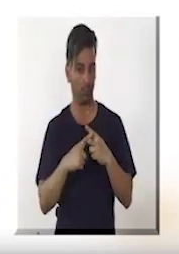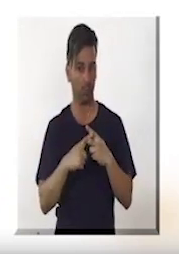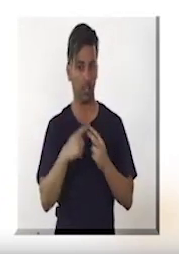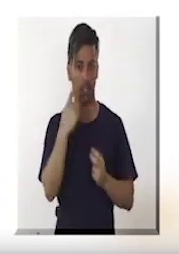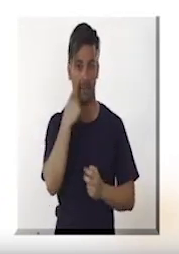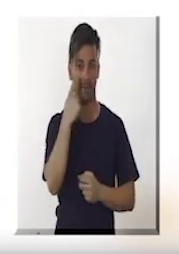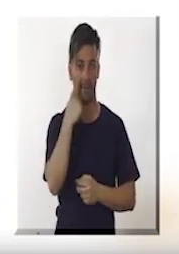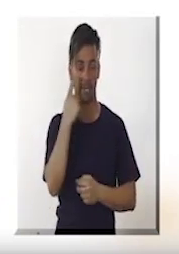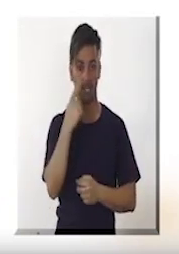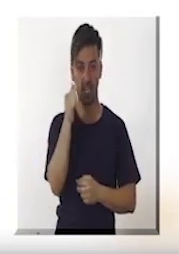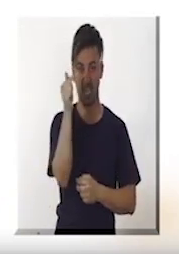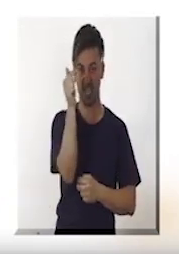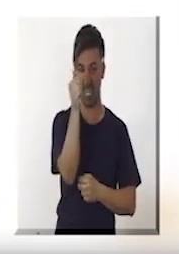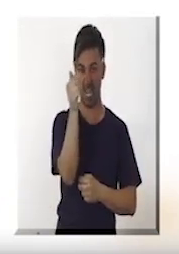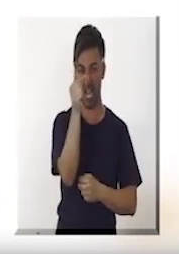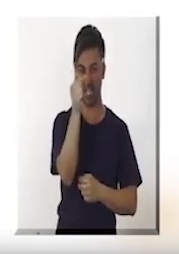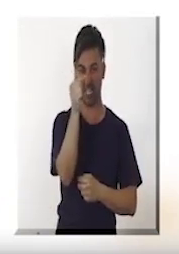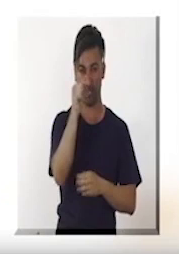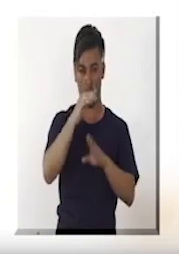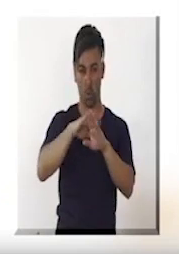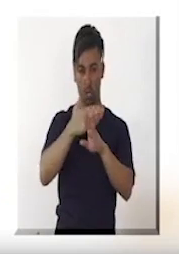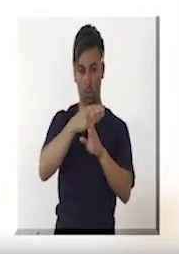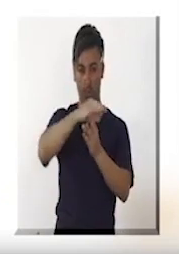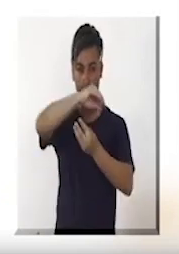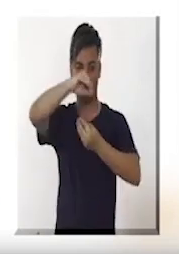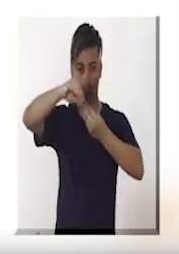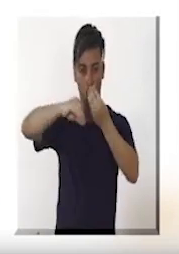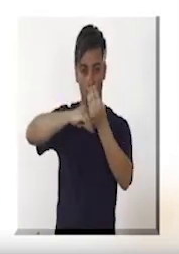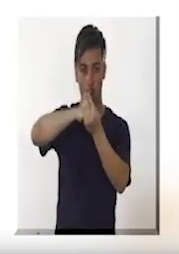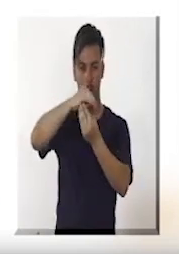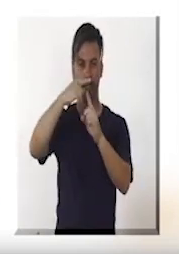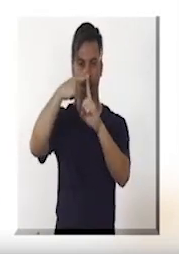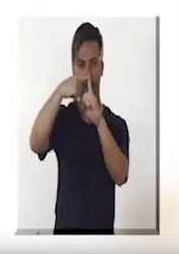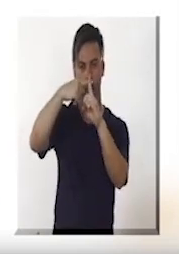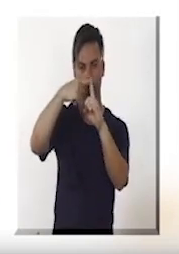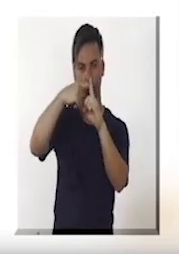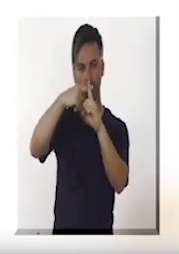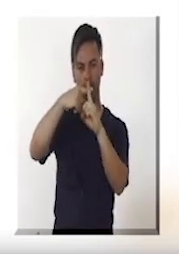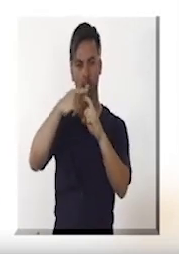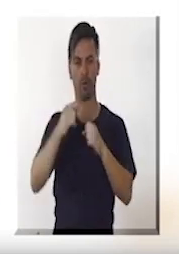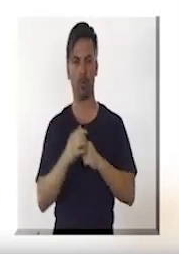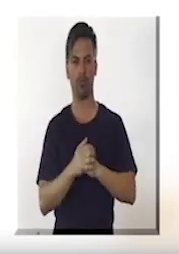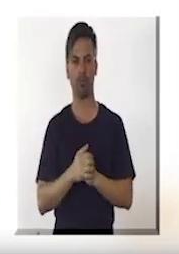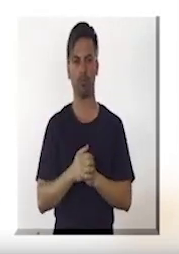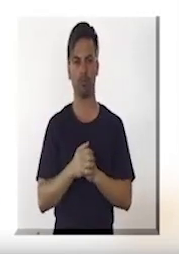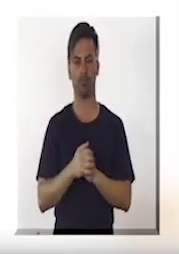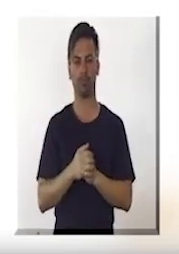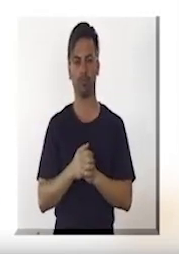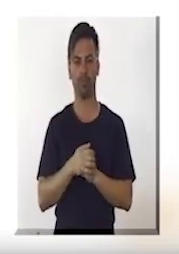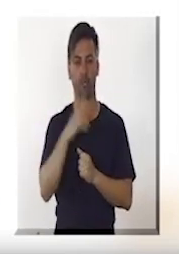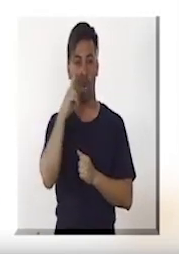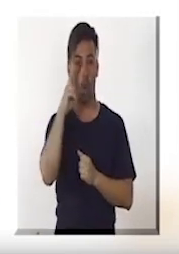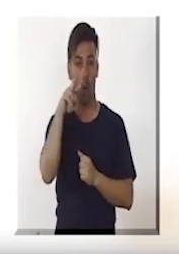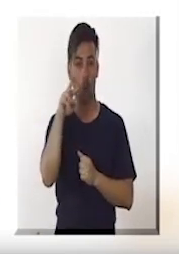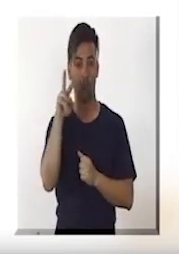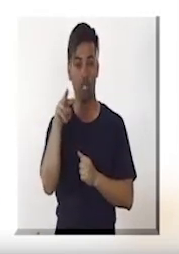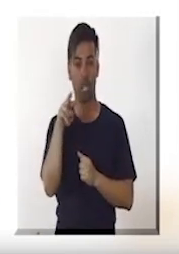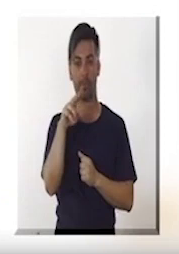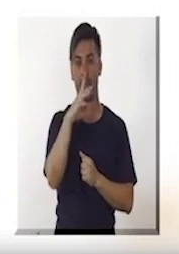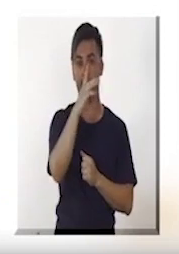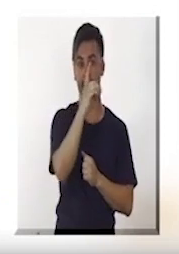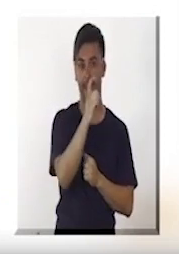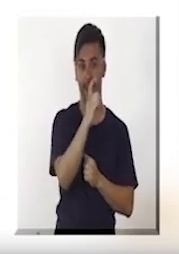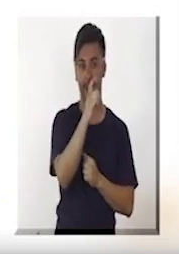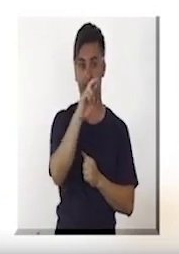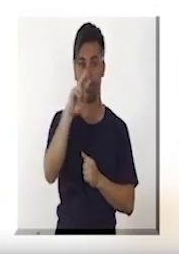convierten en positivos, hallándole el recíproco, ¿verdad? Entonces, observa, x a la menos 2,